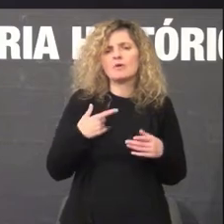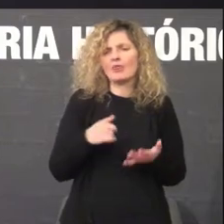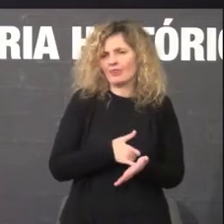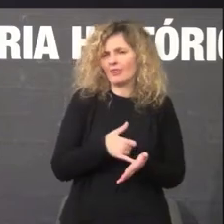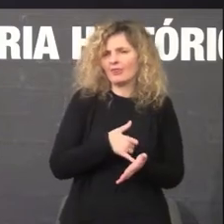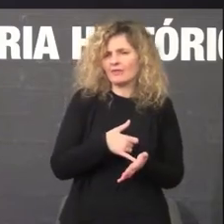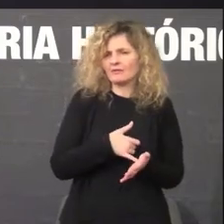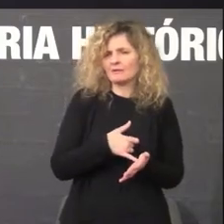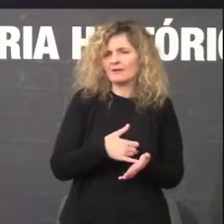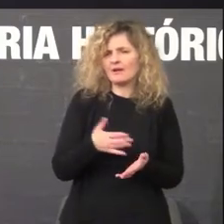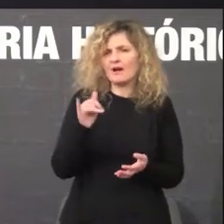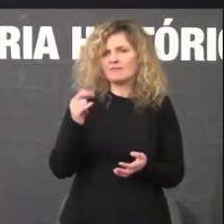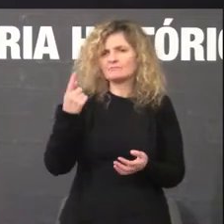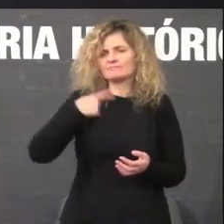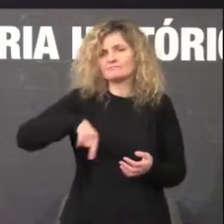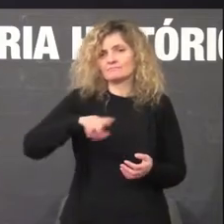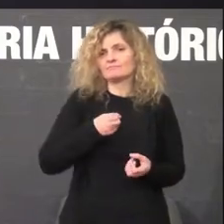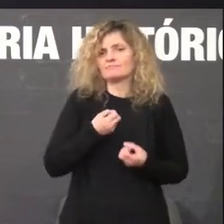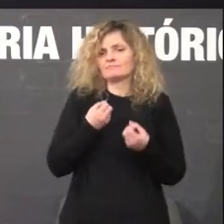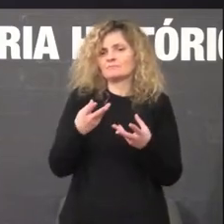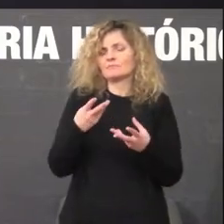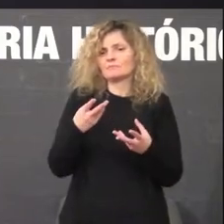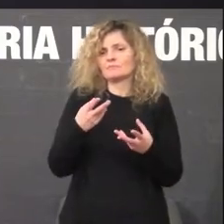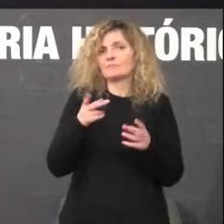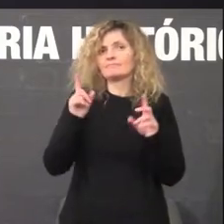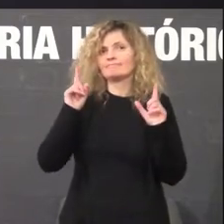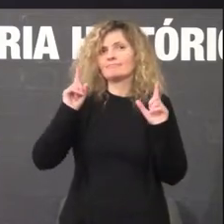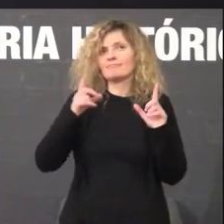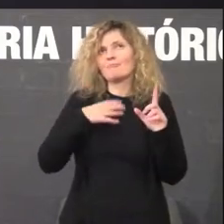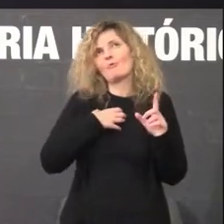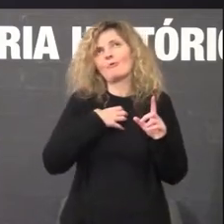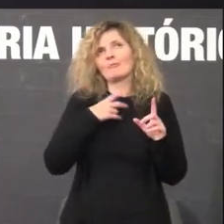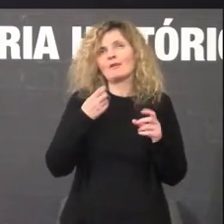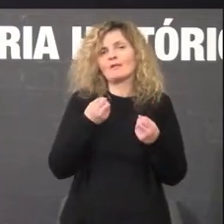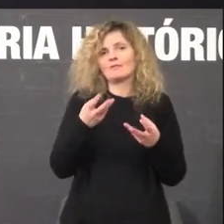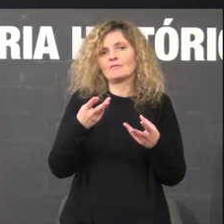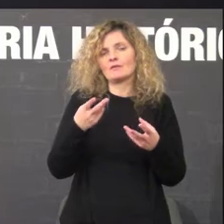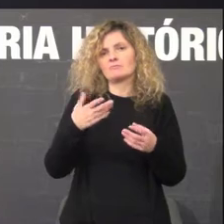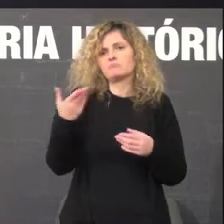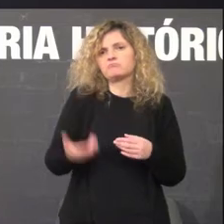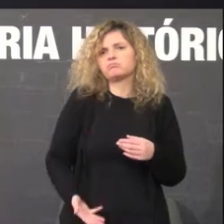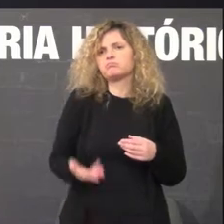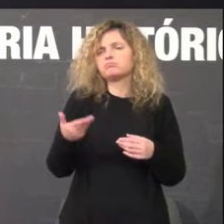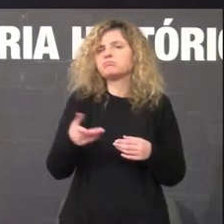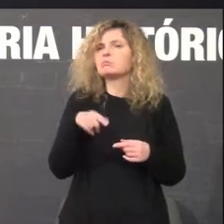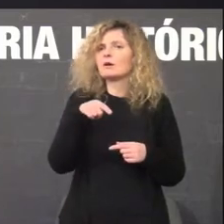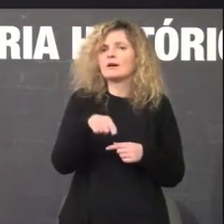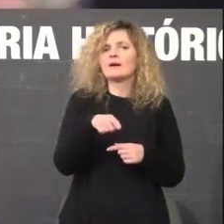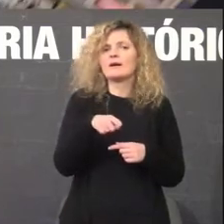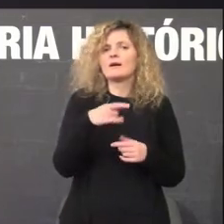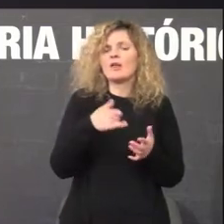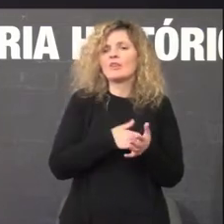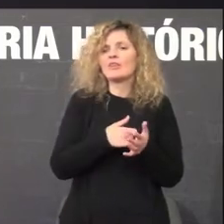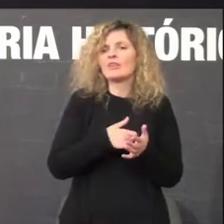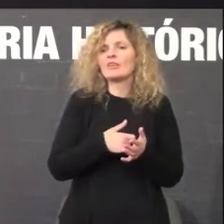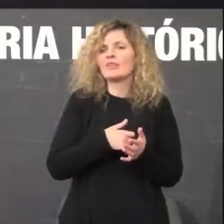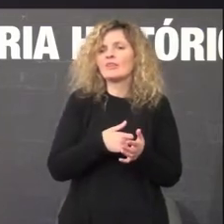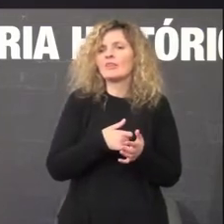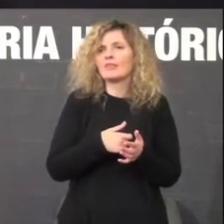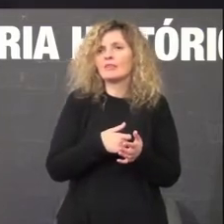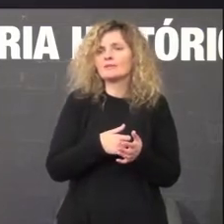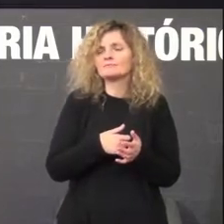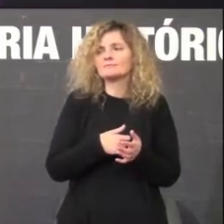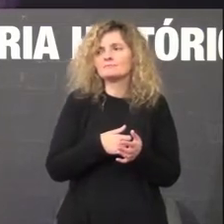que yo creo que no deberíamos mencionar si no fuera porque ha tenido una cierta trascendencia. Él tiene la debilidad, ¿no?